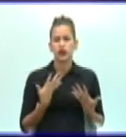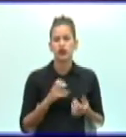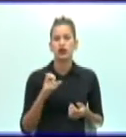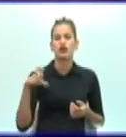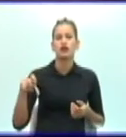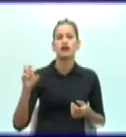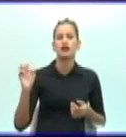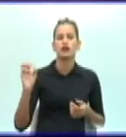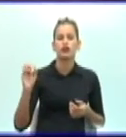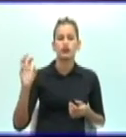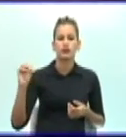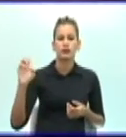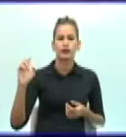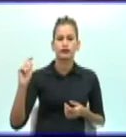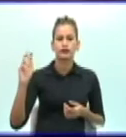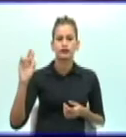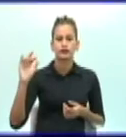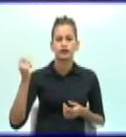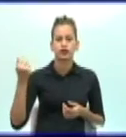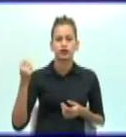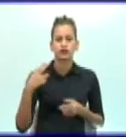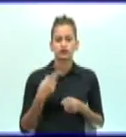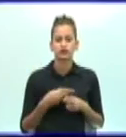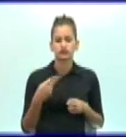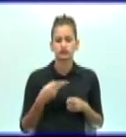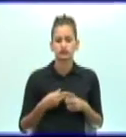se titula